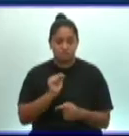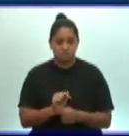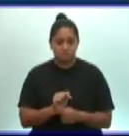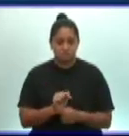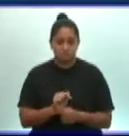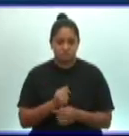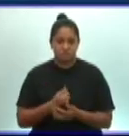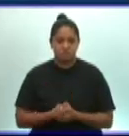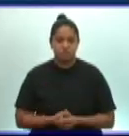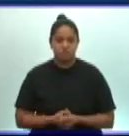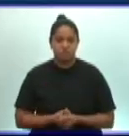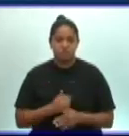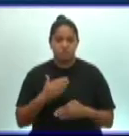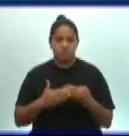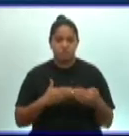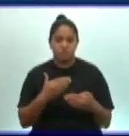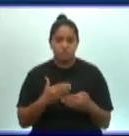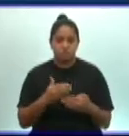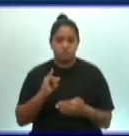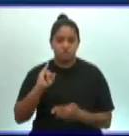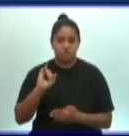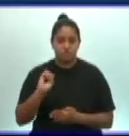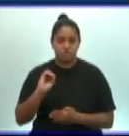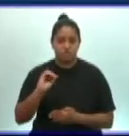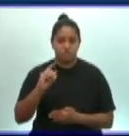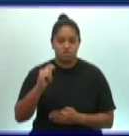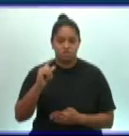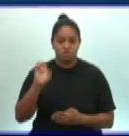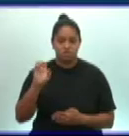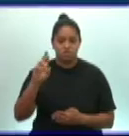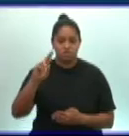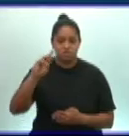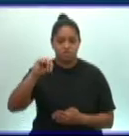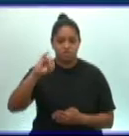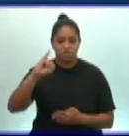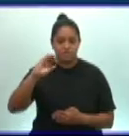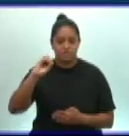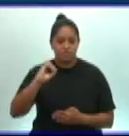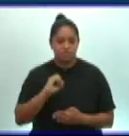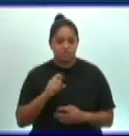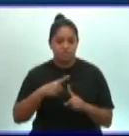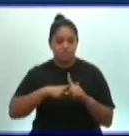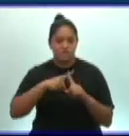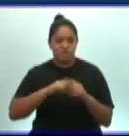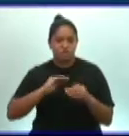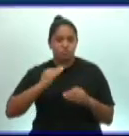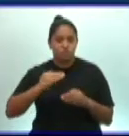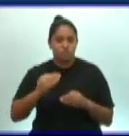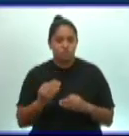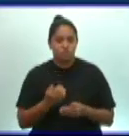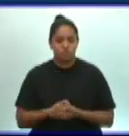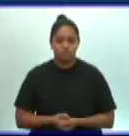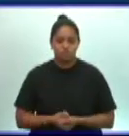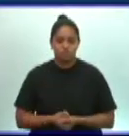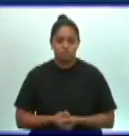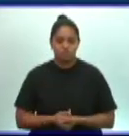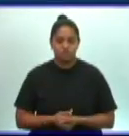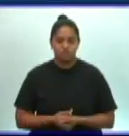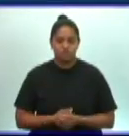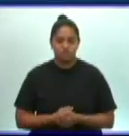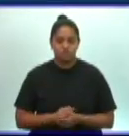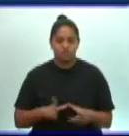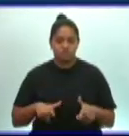proceso isotérmico, como ya habíamos visto y ustedes conocen de sus clases anteriores, donde la temperatura es constante, o sea, se cumple la relación